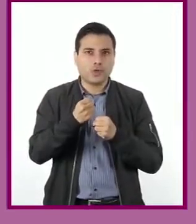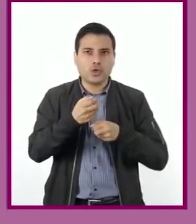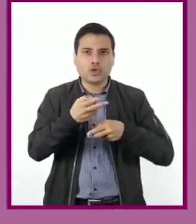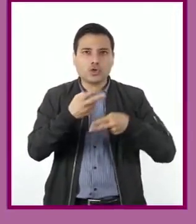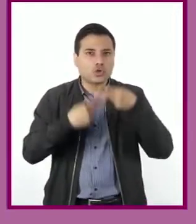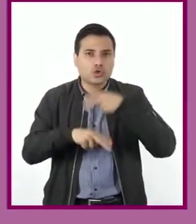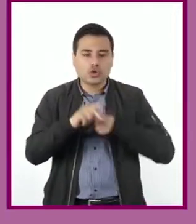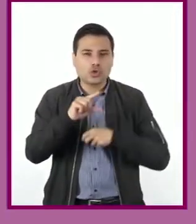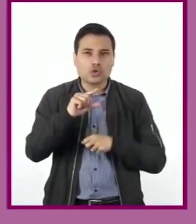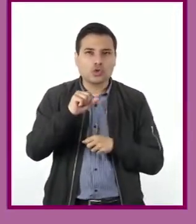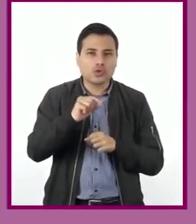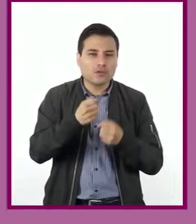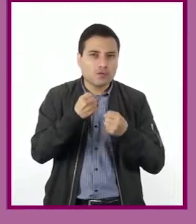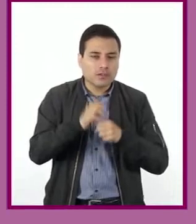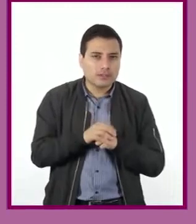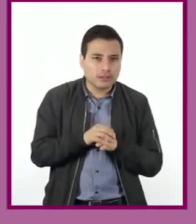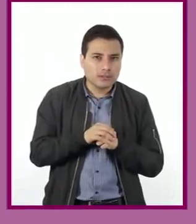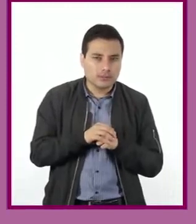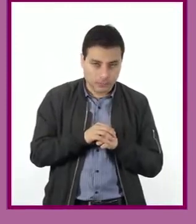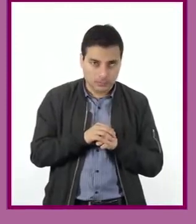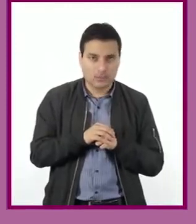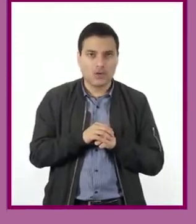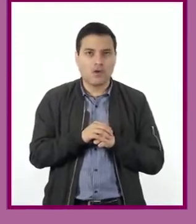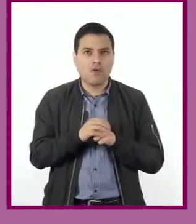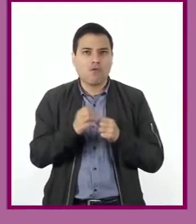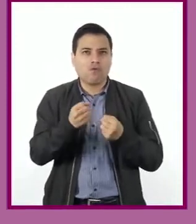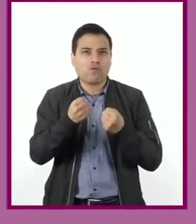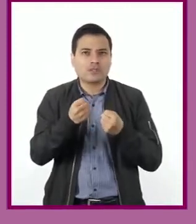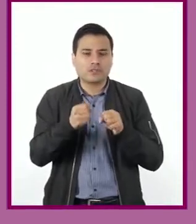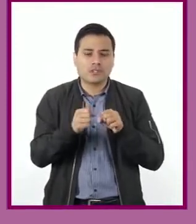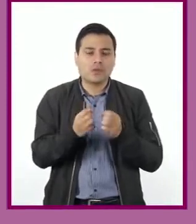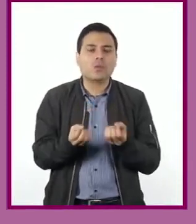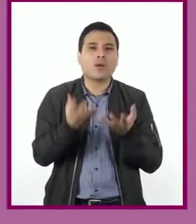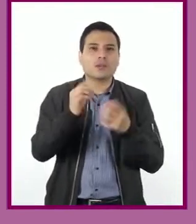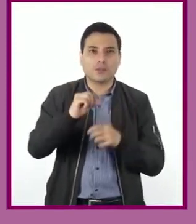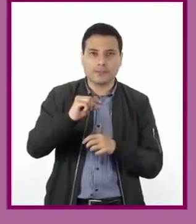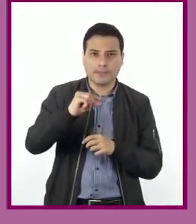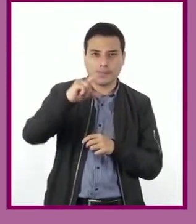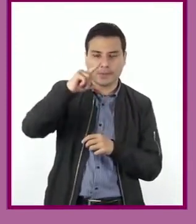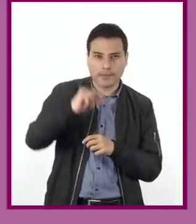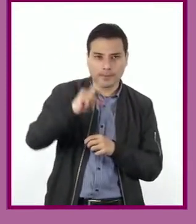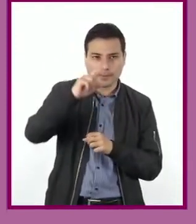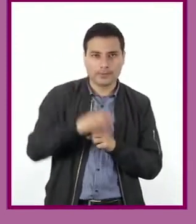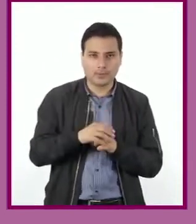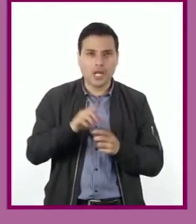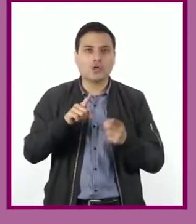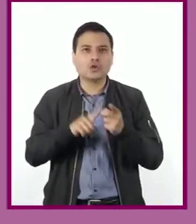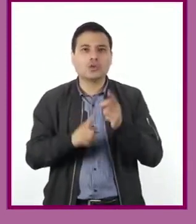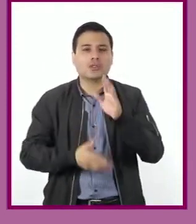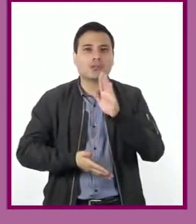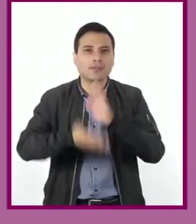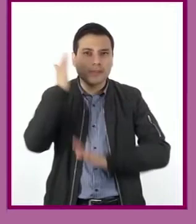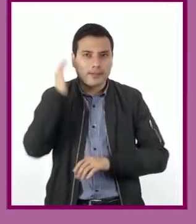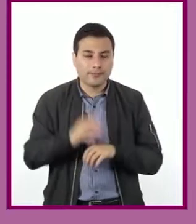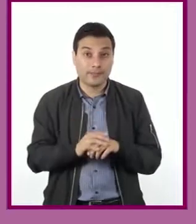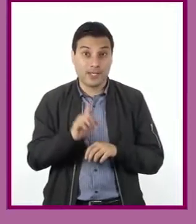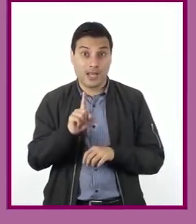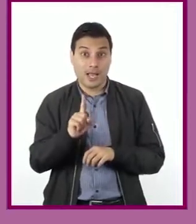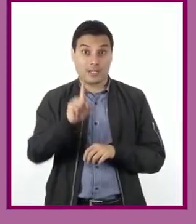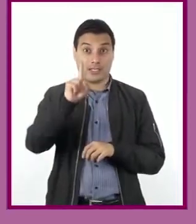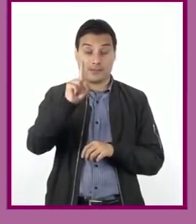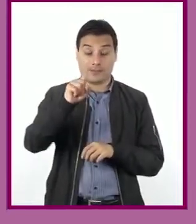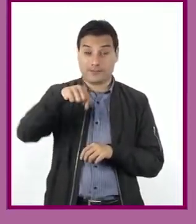aplicación, la magnitud, la dirección, horizontal o vertical, y el sentido, que puede ser hacia